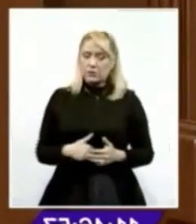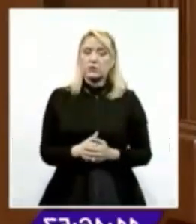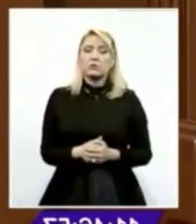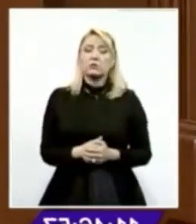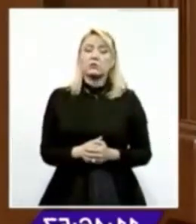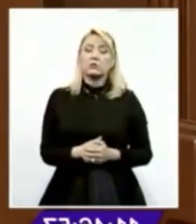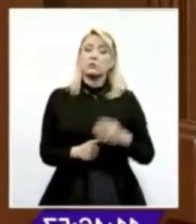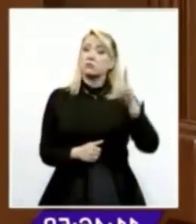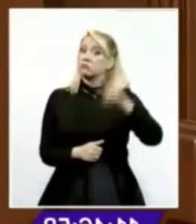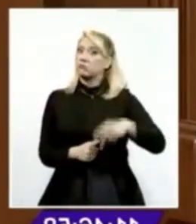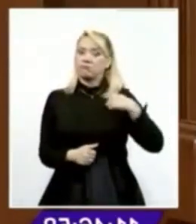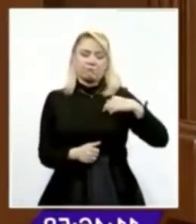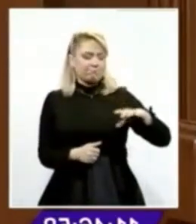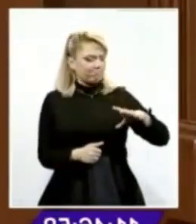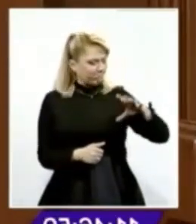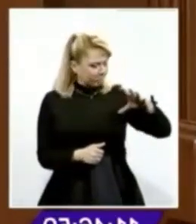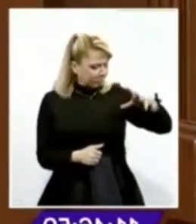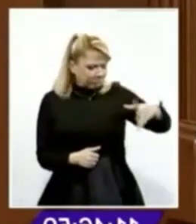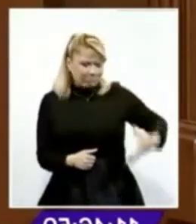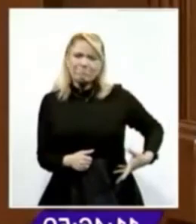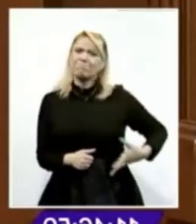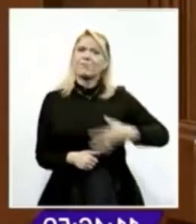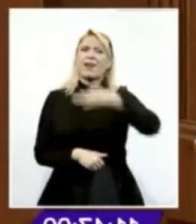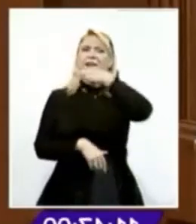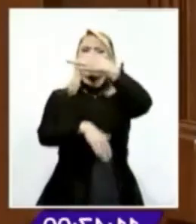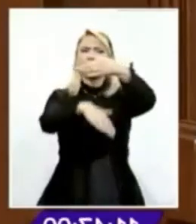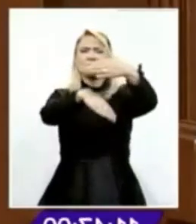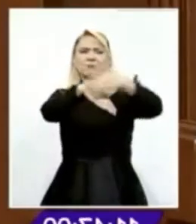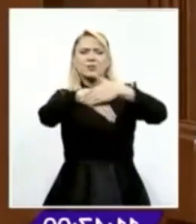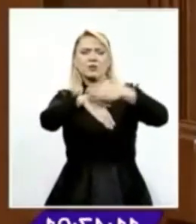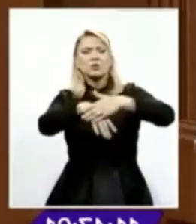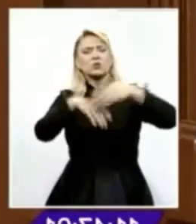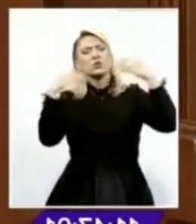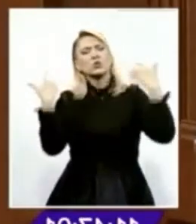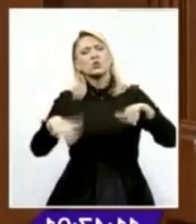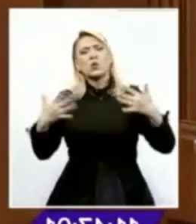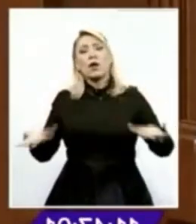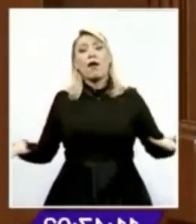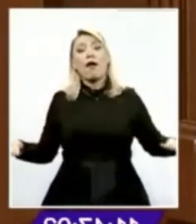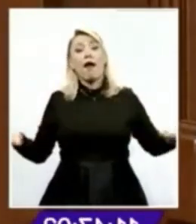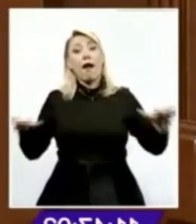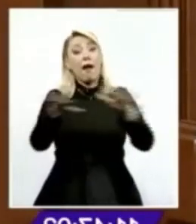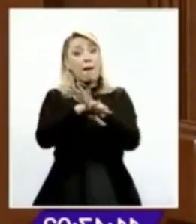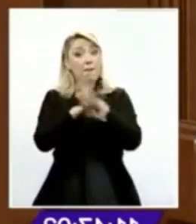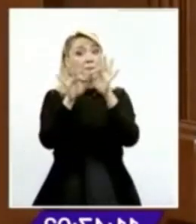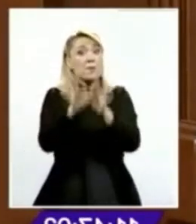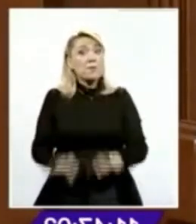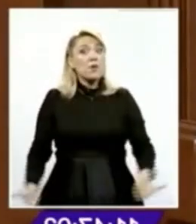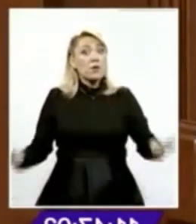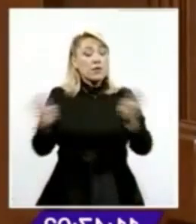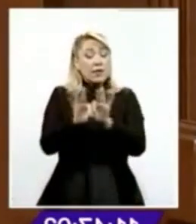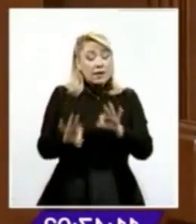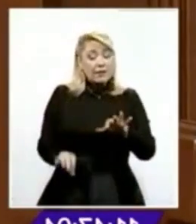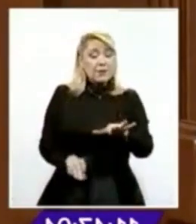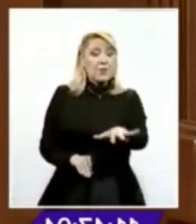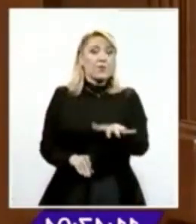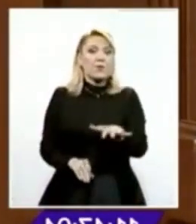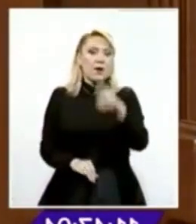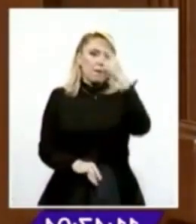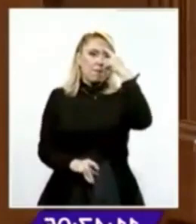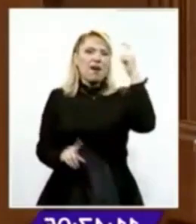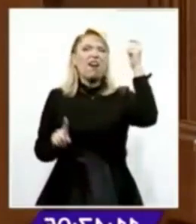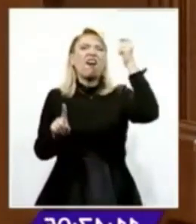me enorgullece reportar uno de los cambios más destacados en el enfoque